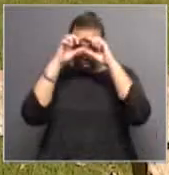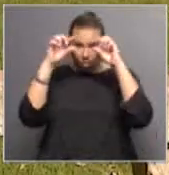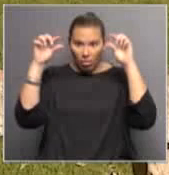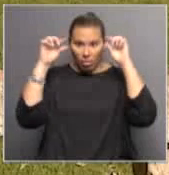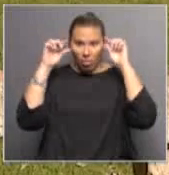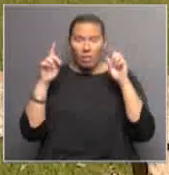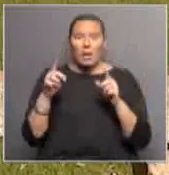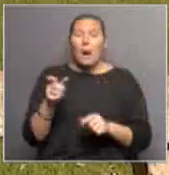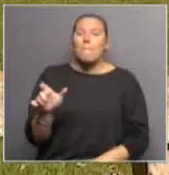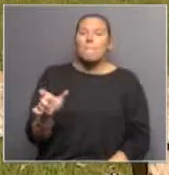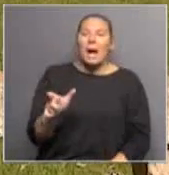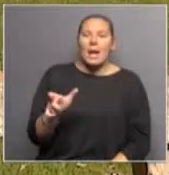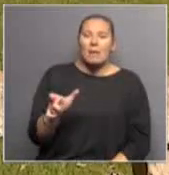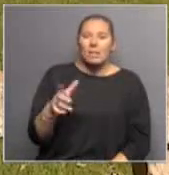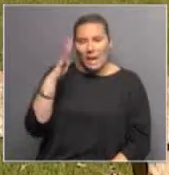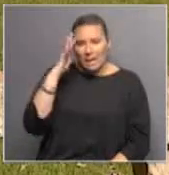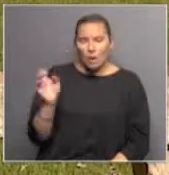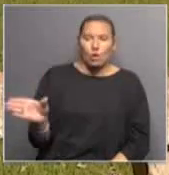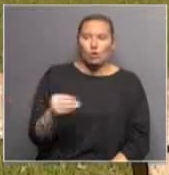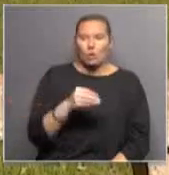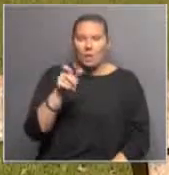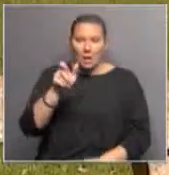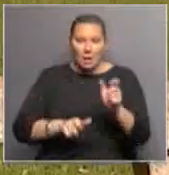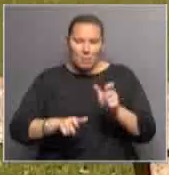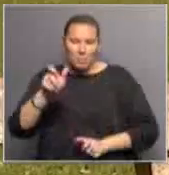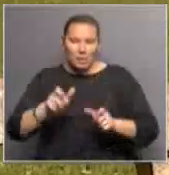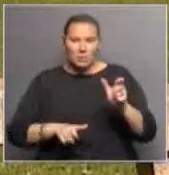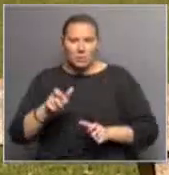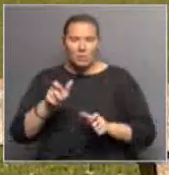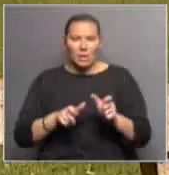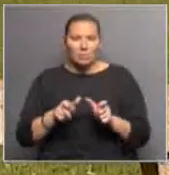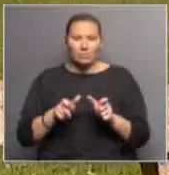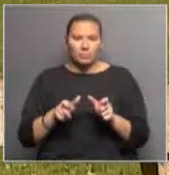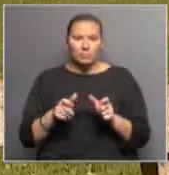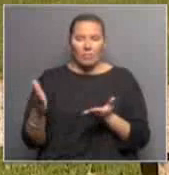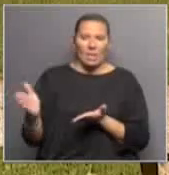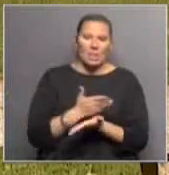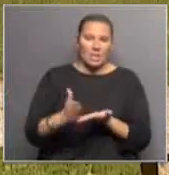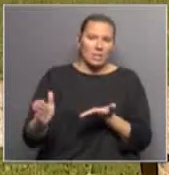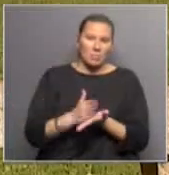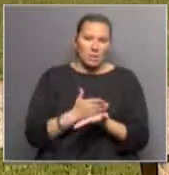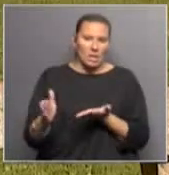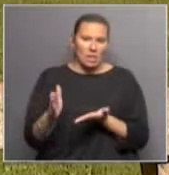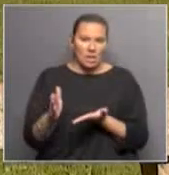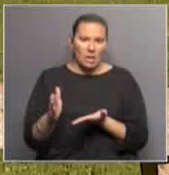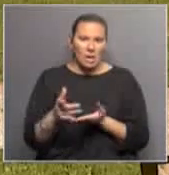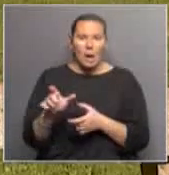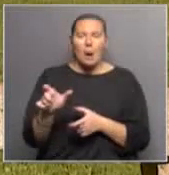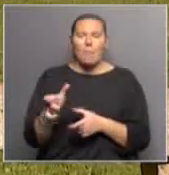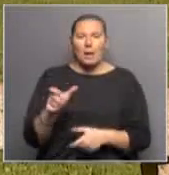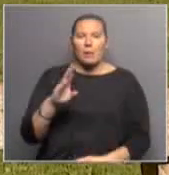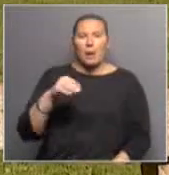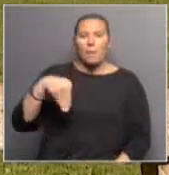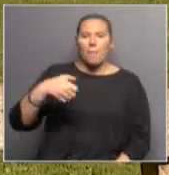la palabra que creo que toda persona que fue discriminada con la palabra